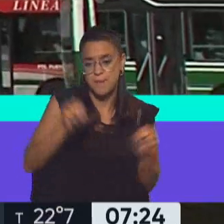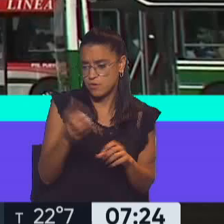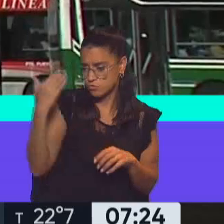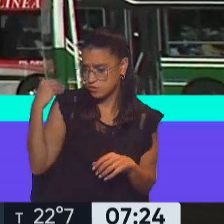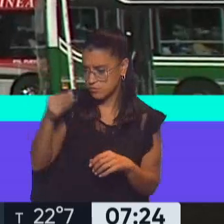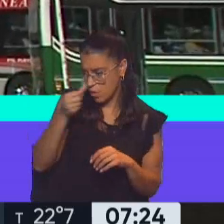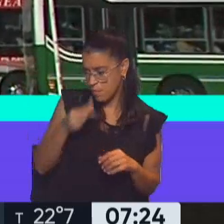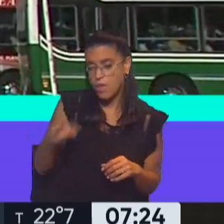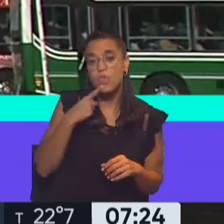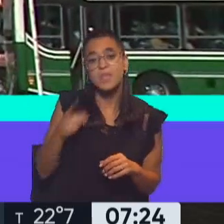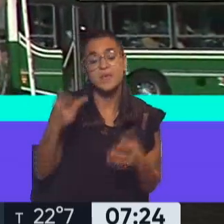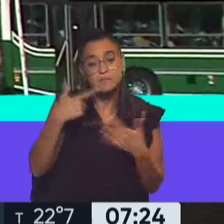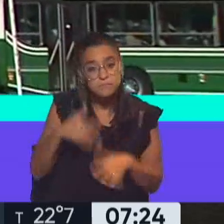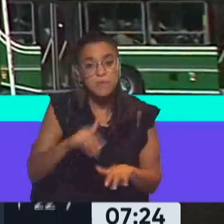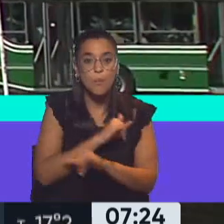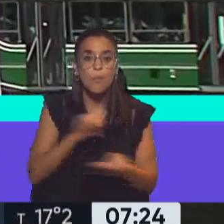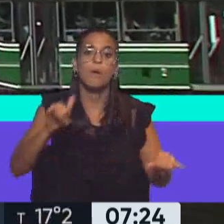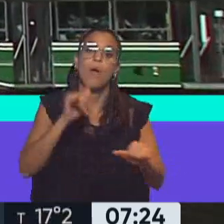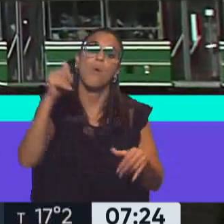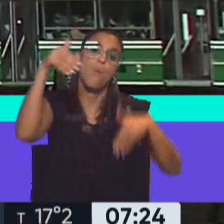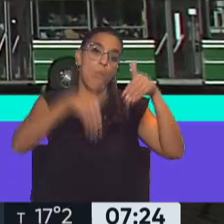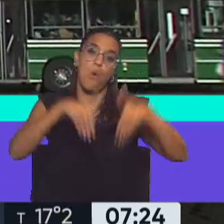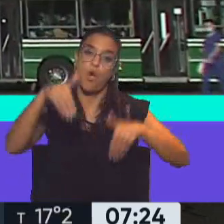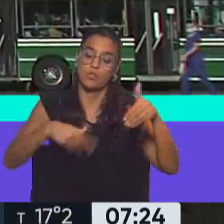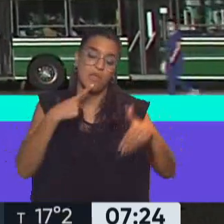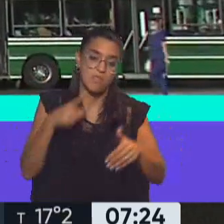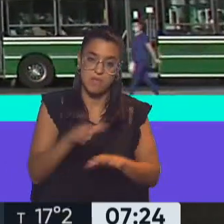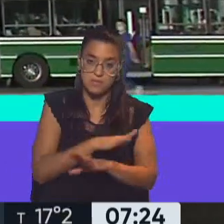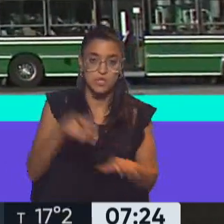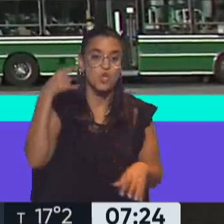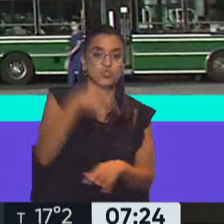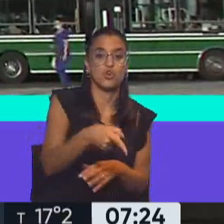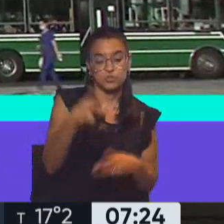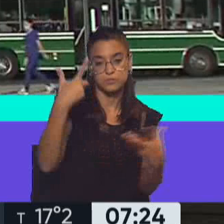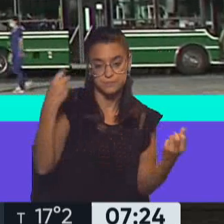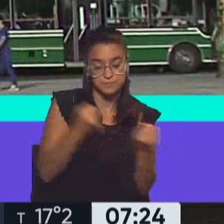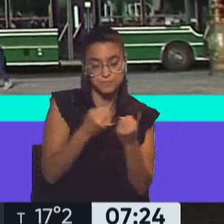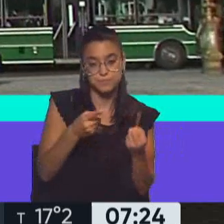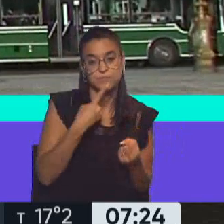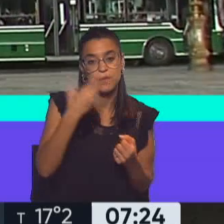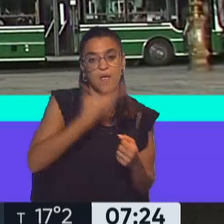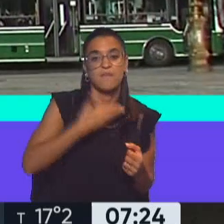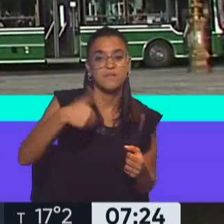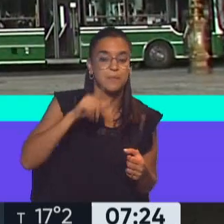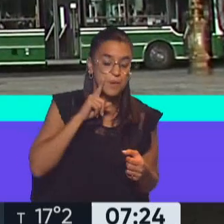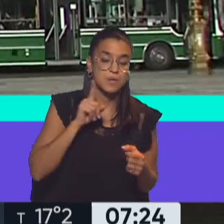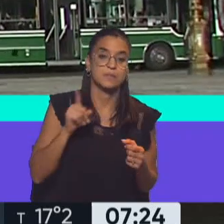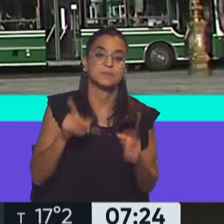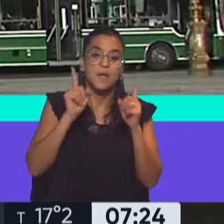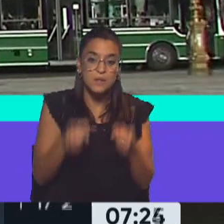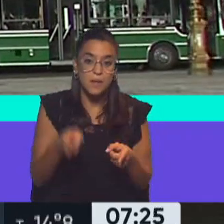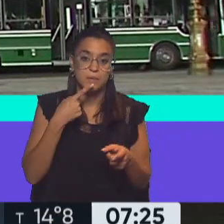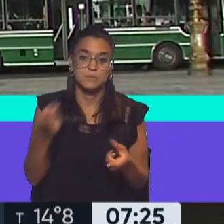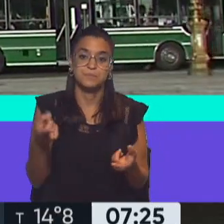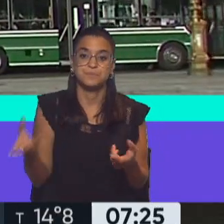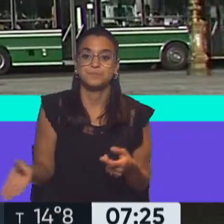semana, diciendo, anticipando su voto a voz en cuello, no solamente contra el acuerdo, contra el Fondo Monetario Internacional, sino